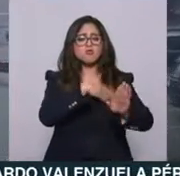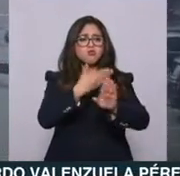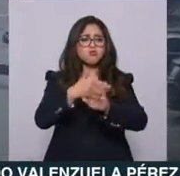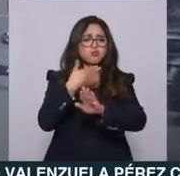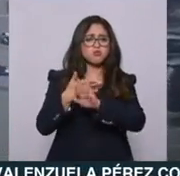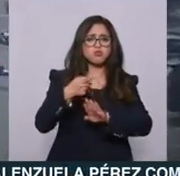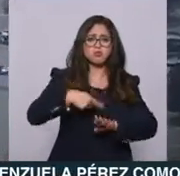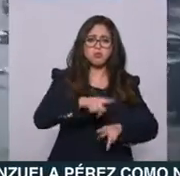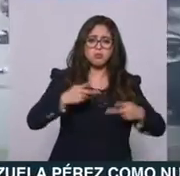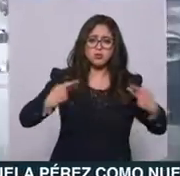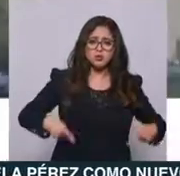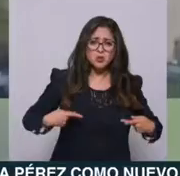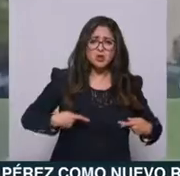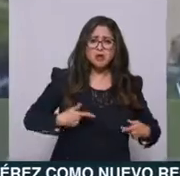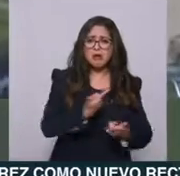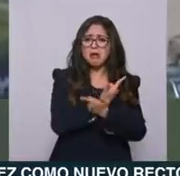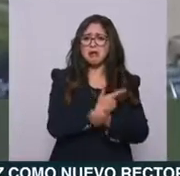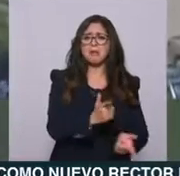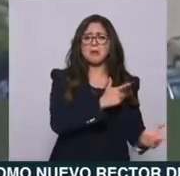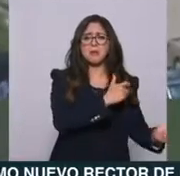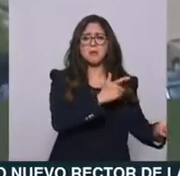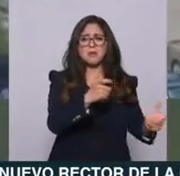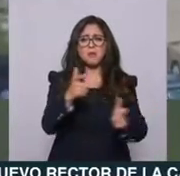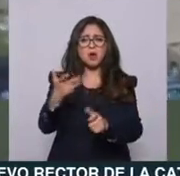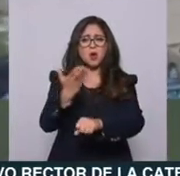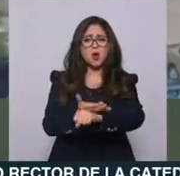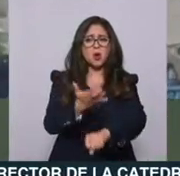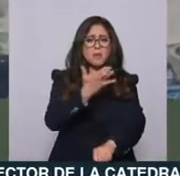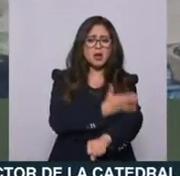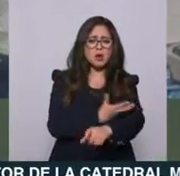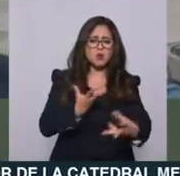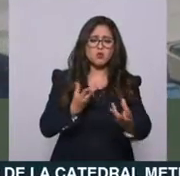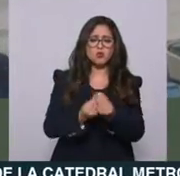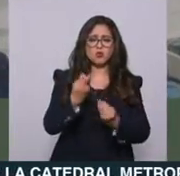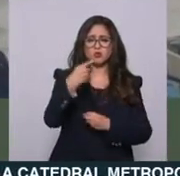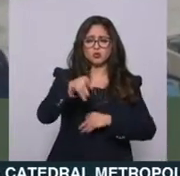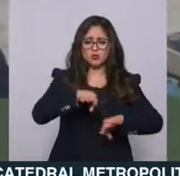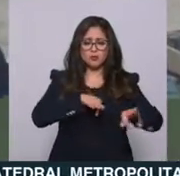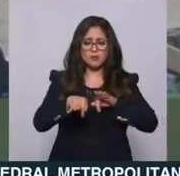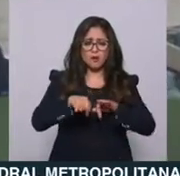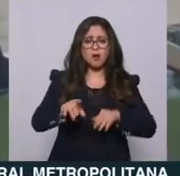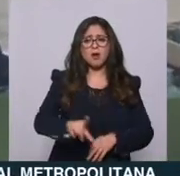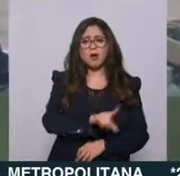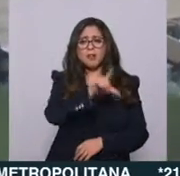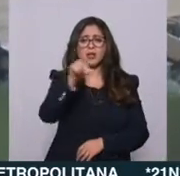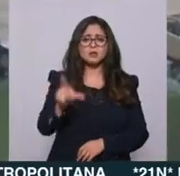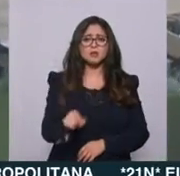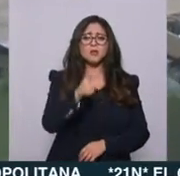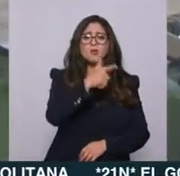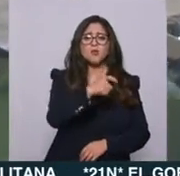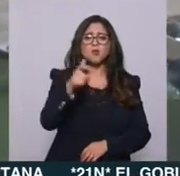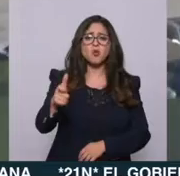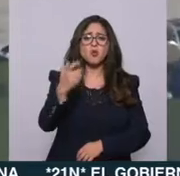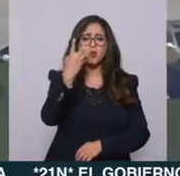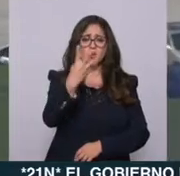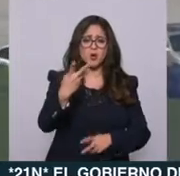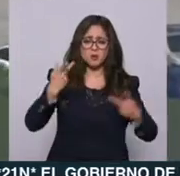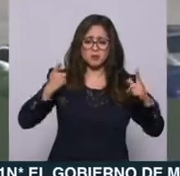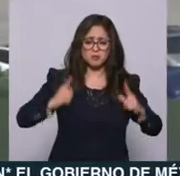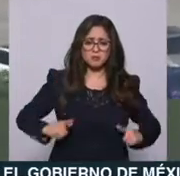gente. Disparó indiscriminadamente a sus compañeros de trabajo y después se enfrentó a tiros con 4